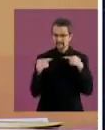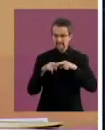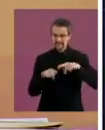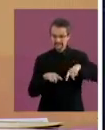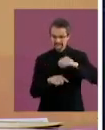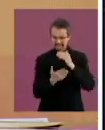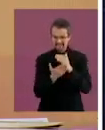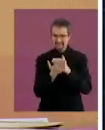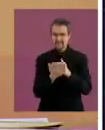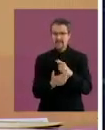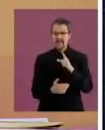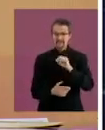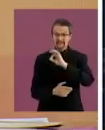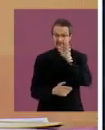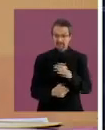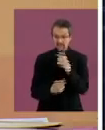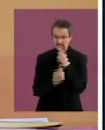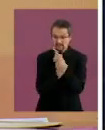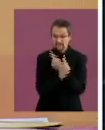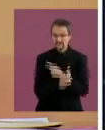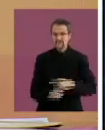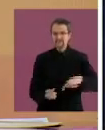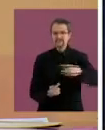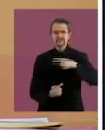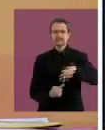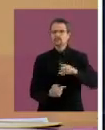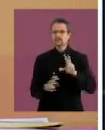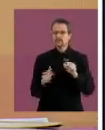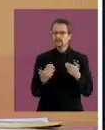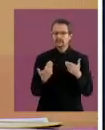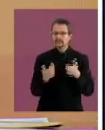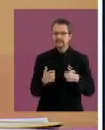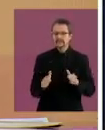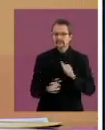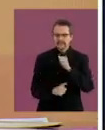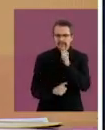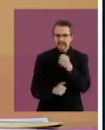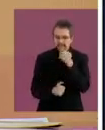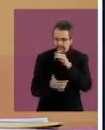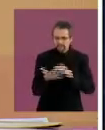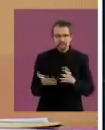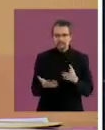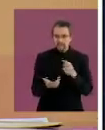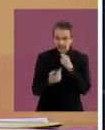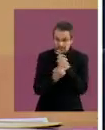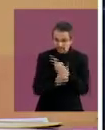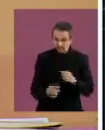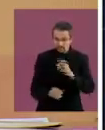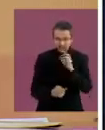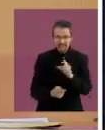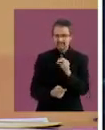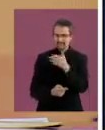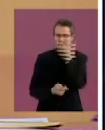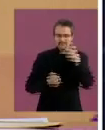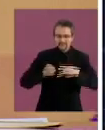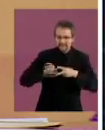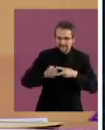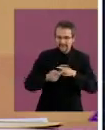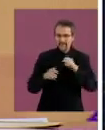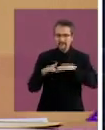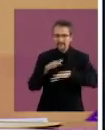ha ido creciendo la de del galve se estanca y a veces disminuye entonces veremos una elección muy interesante